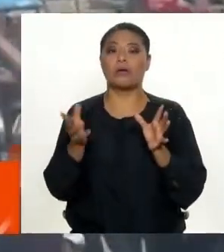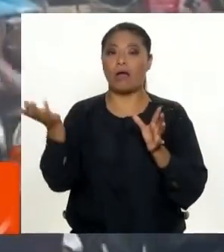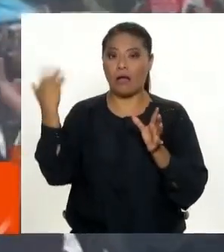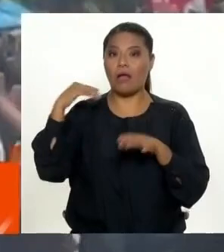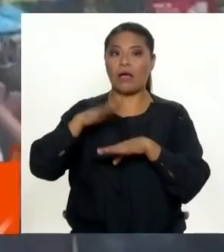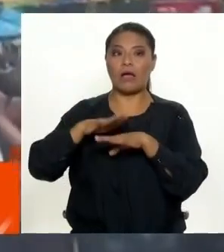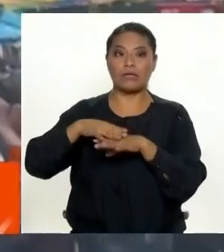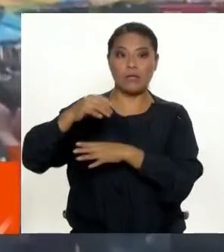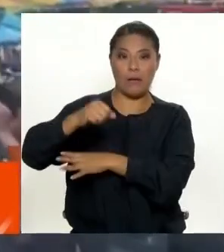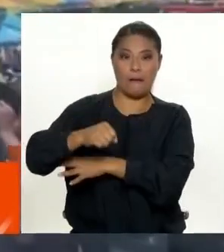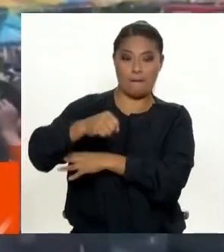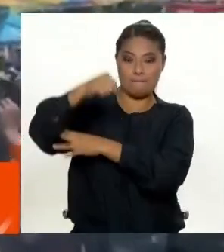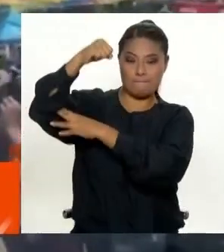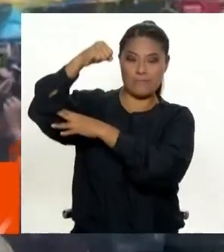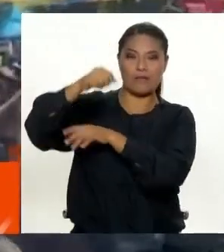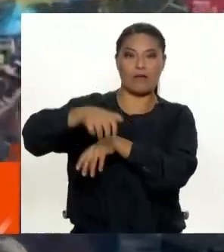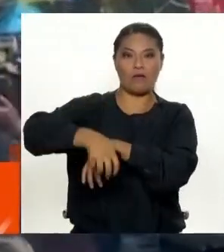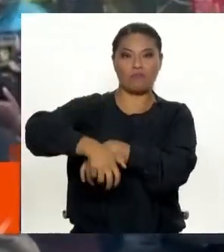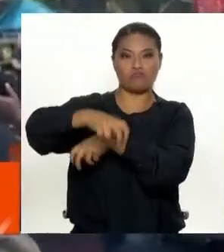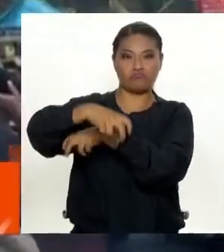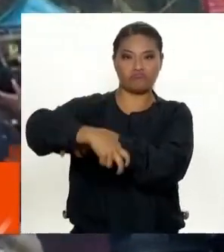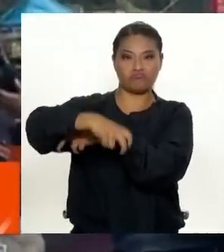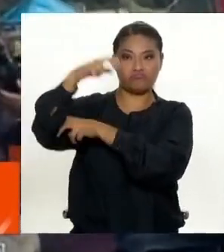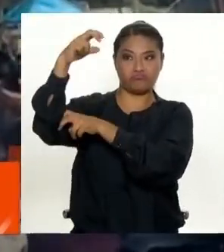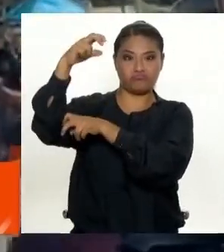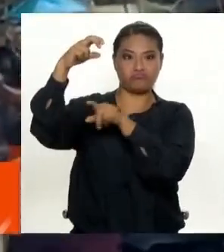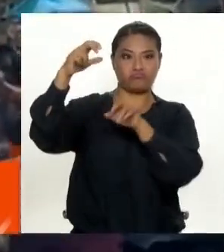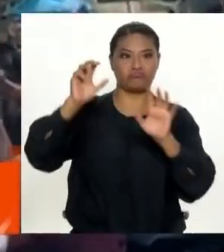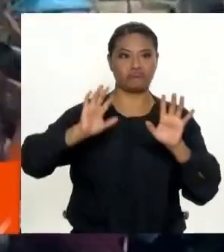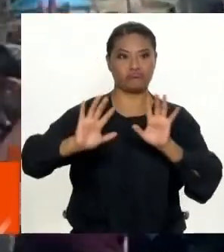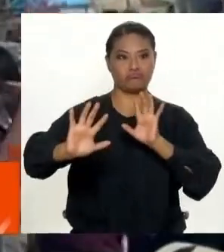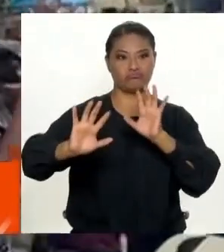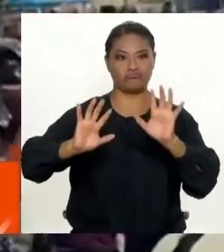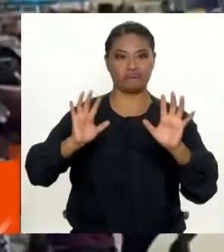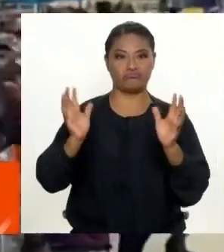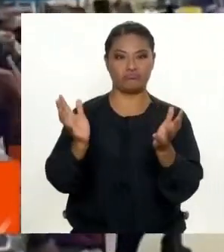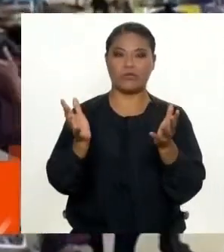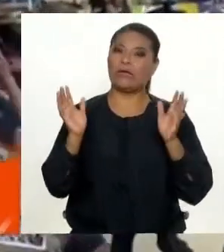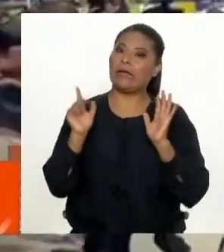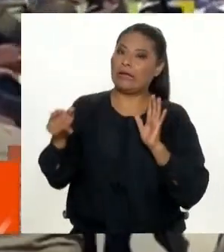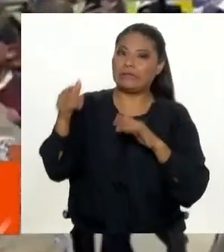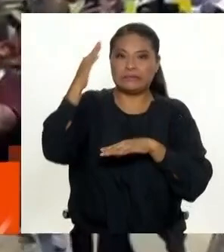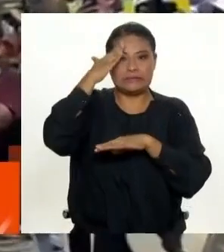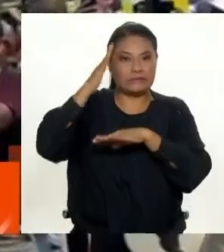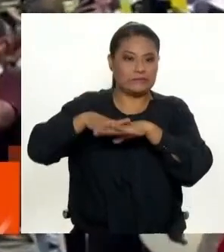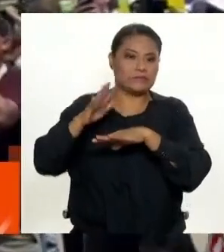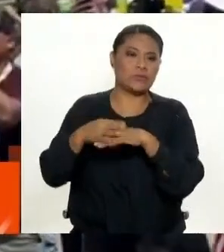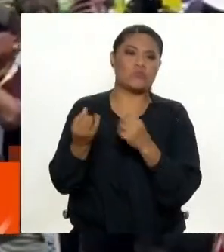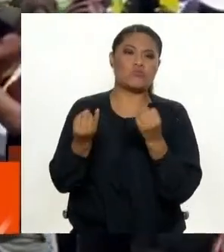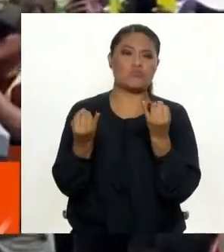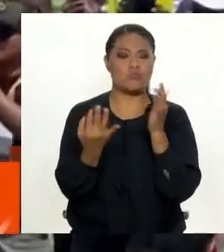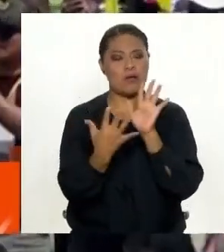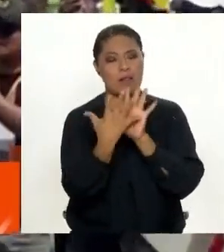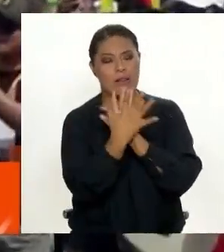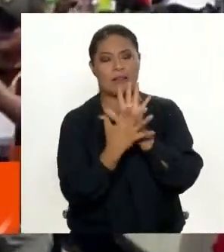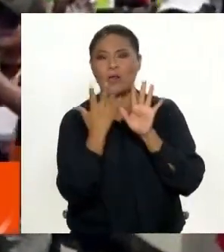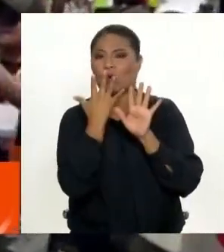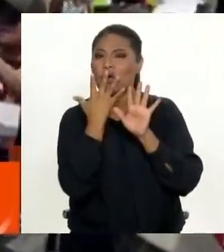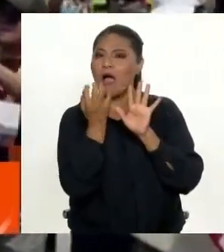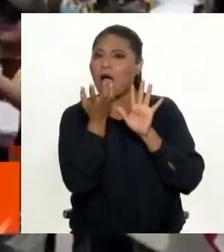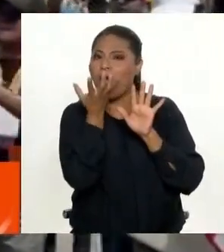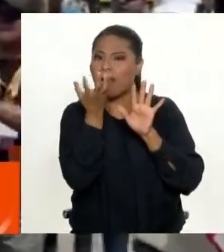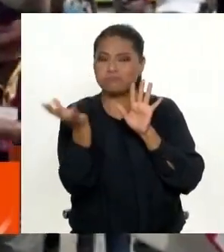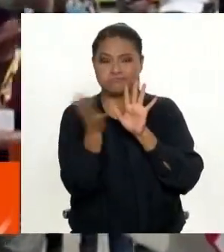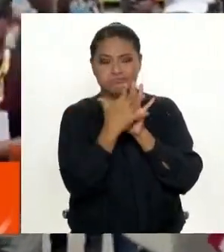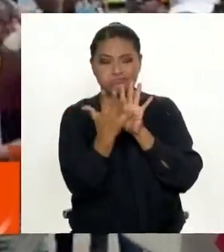alzarlo, nada menos. Ajá. Mira. Oye, pero qué peligroso con la mano desnuda. ¿Cómo? Bueno, ya gente curtida en tener cuántos callos en esas y manos para agarrarlo caliente, el Juane,